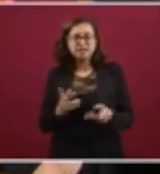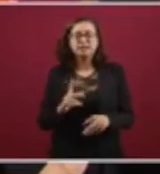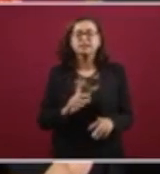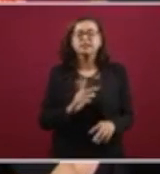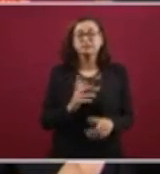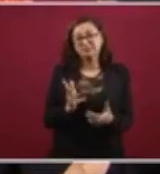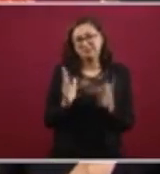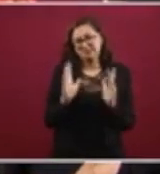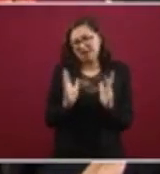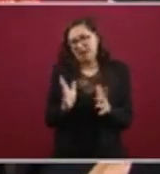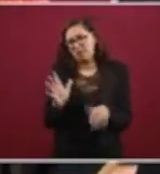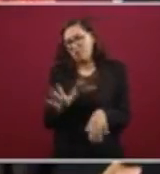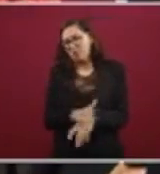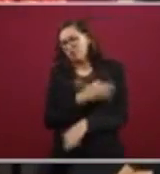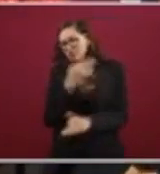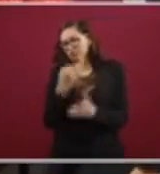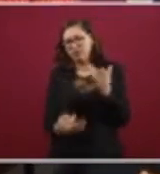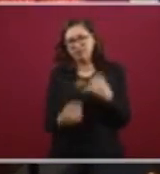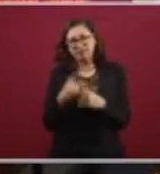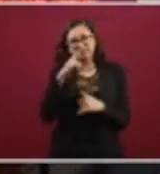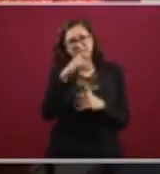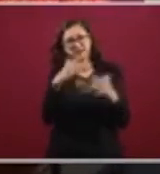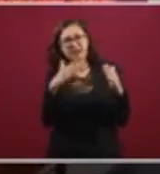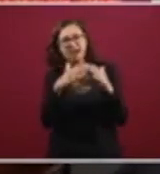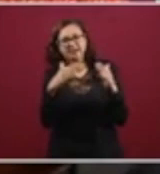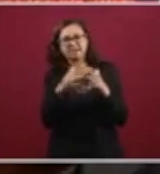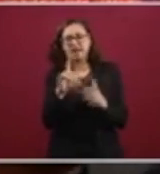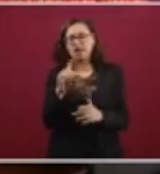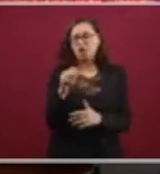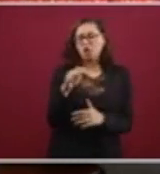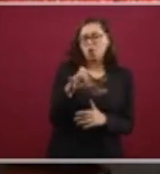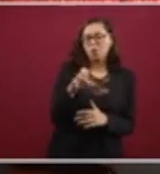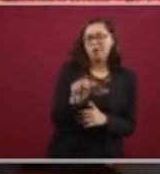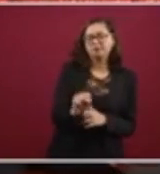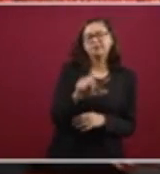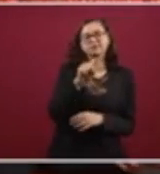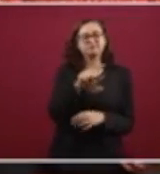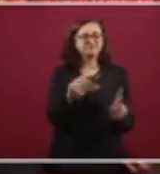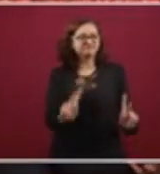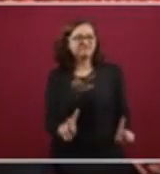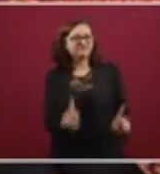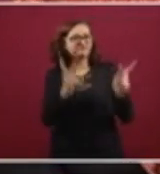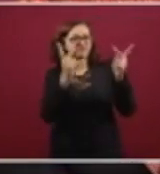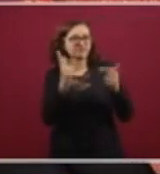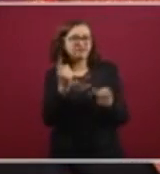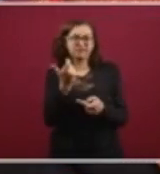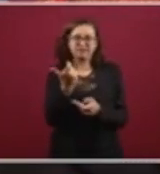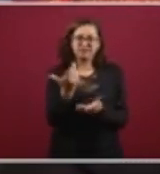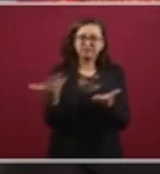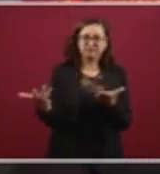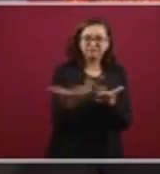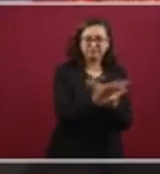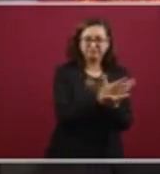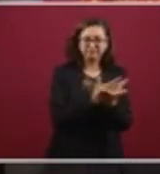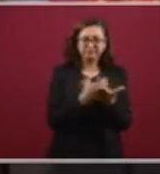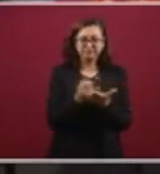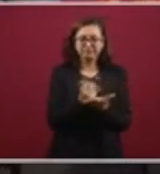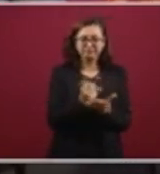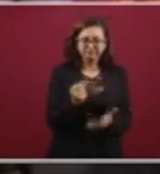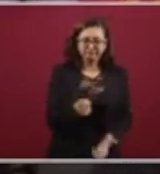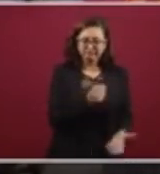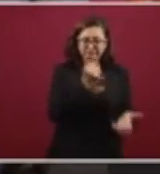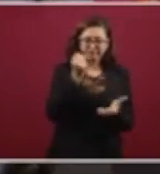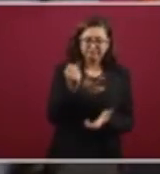Las Lomas y parte de ese recurso se va a utilizar precisamente